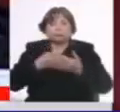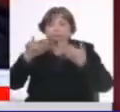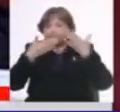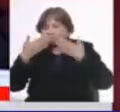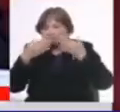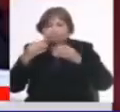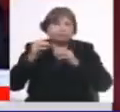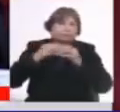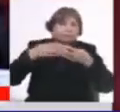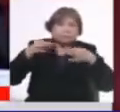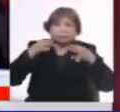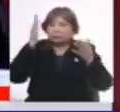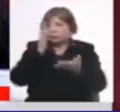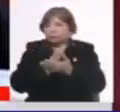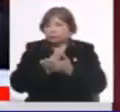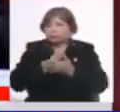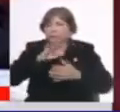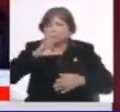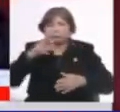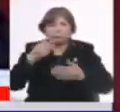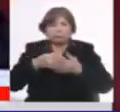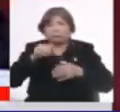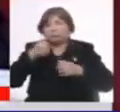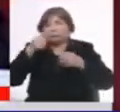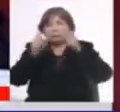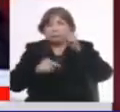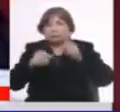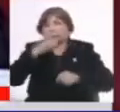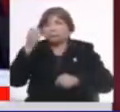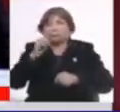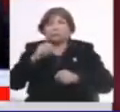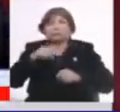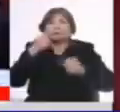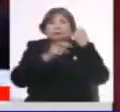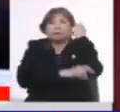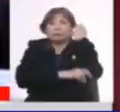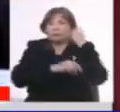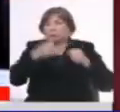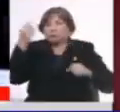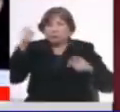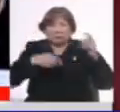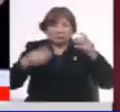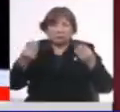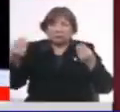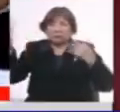esto combatir la delincuencia por ciudadanos extranjeros. Como sabemos, hay